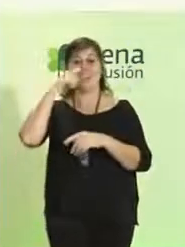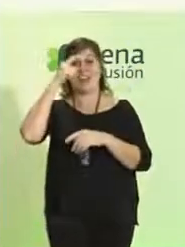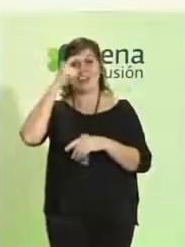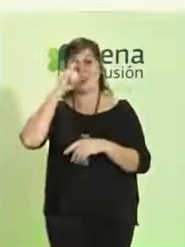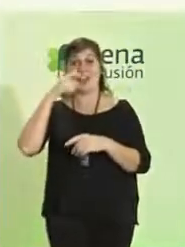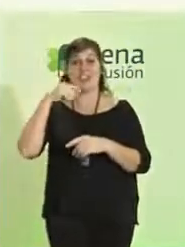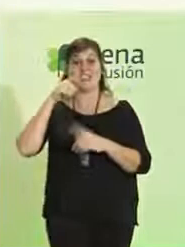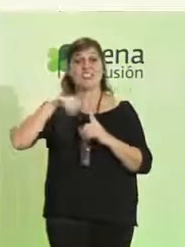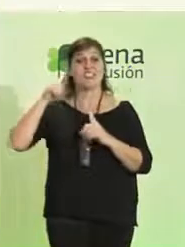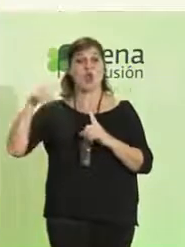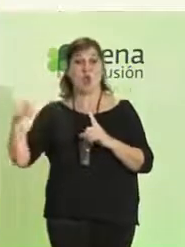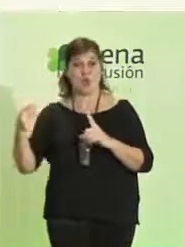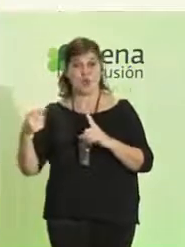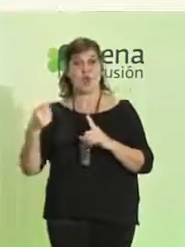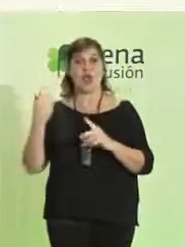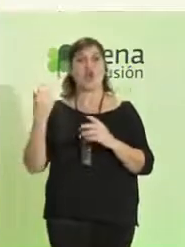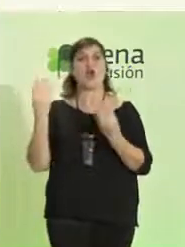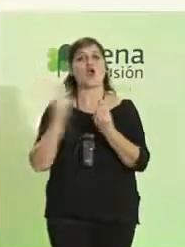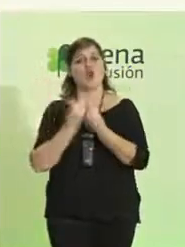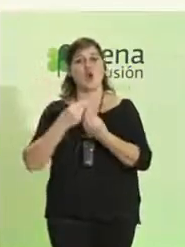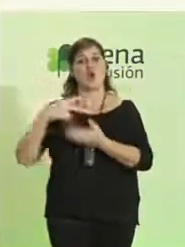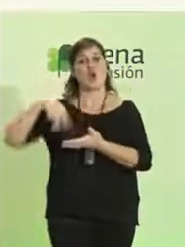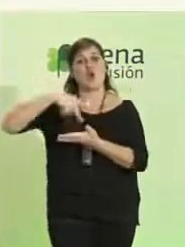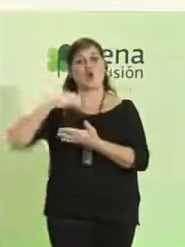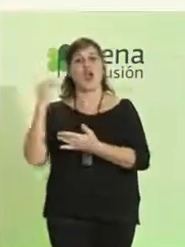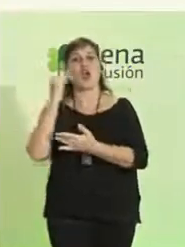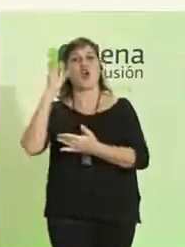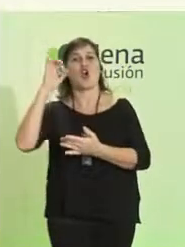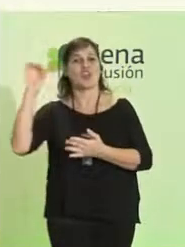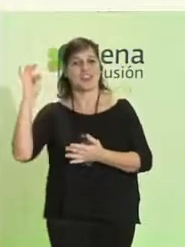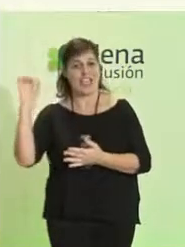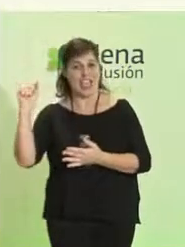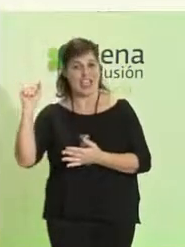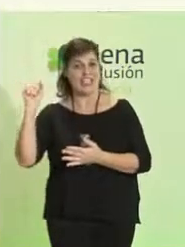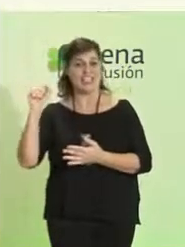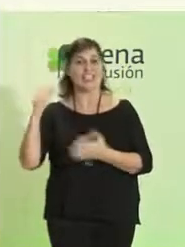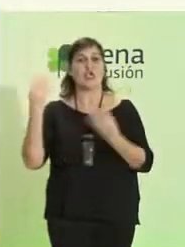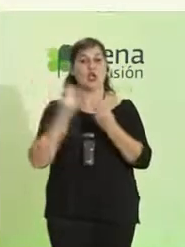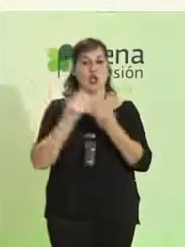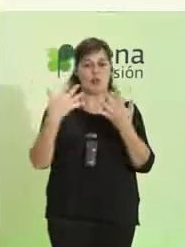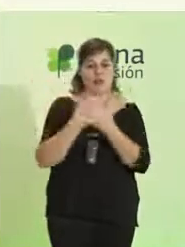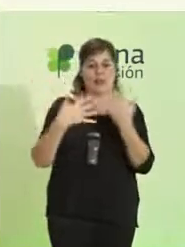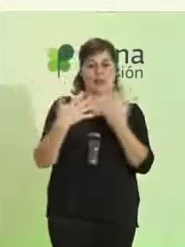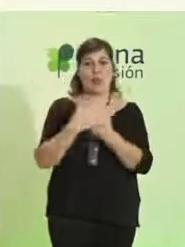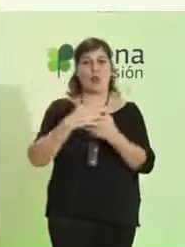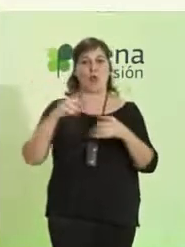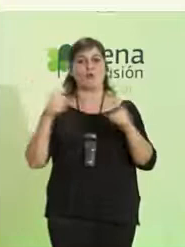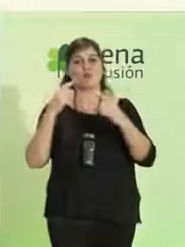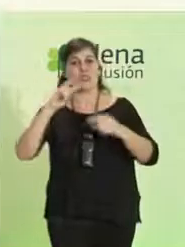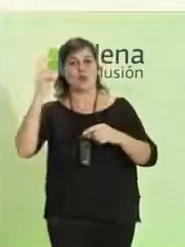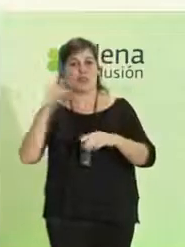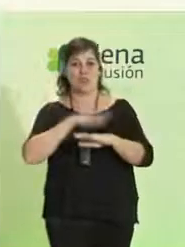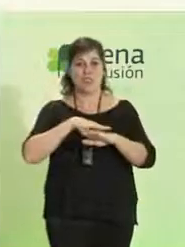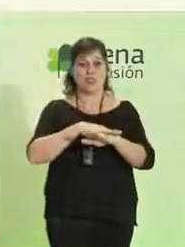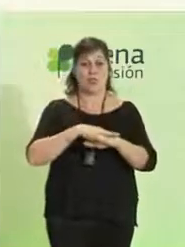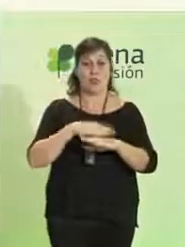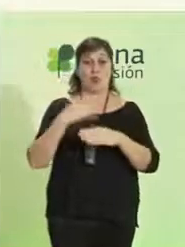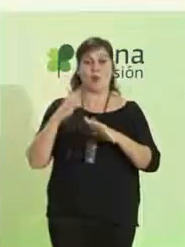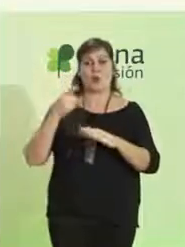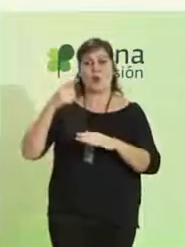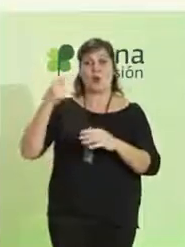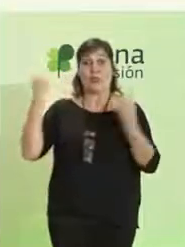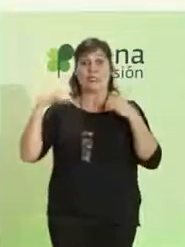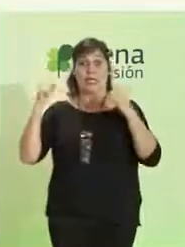y metiendo insertos de otras músicas del Estado, ¿no? Todo iba bien hasta que en un momento de un ensayo alguien